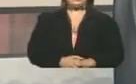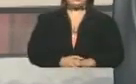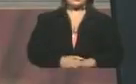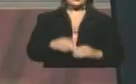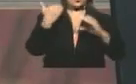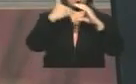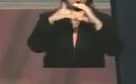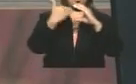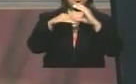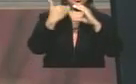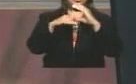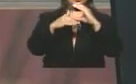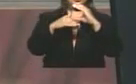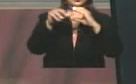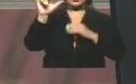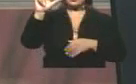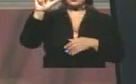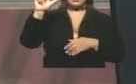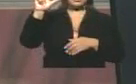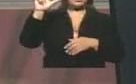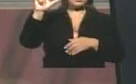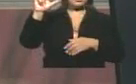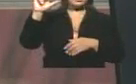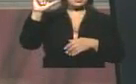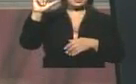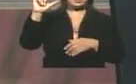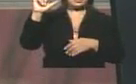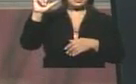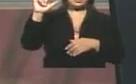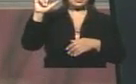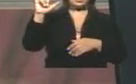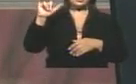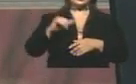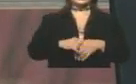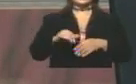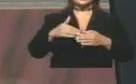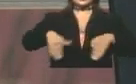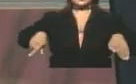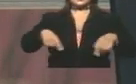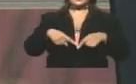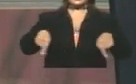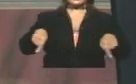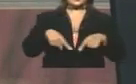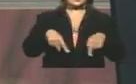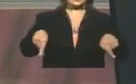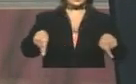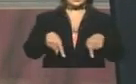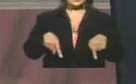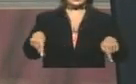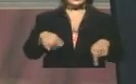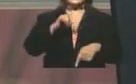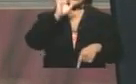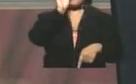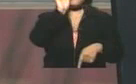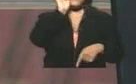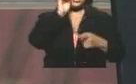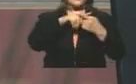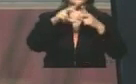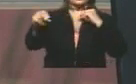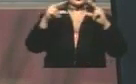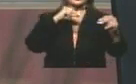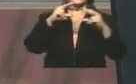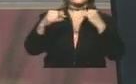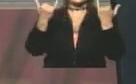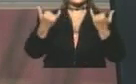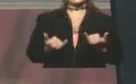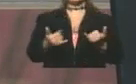Los correos y para que se ubiquen y las redes sociales, sí, ya las tenemos allí en pantalla. Entonces, para que perfecto, nos ubiquen por allí. Y ahora